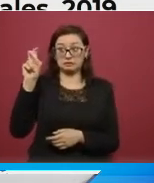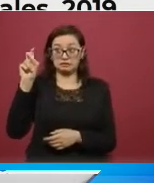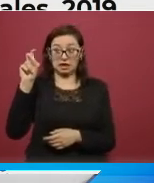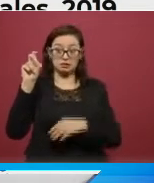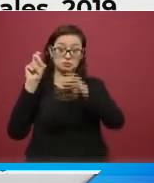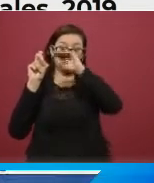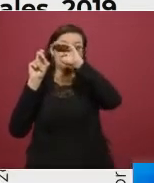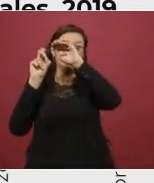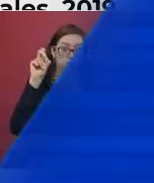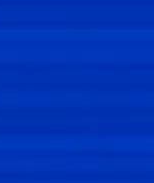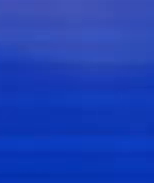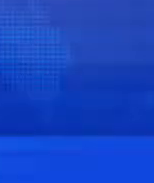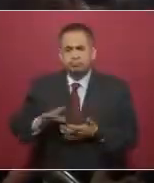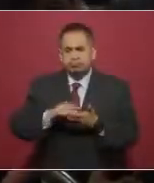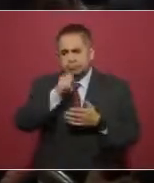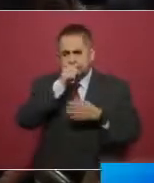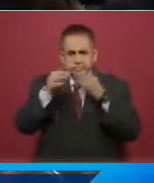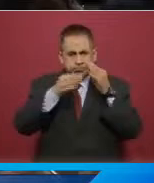las ligas a esta aplicación.